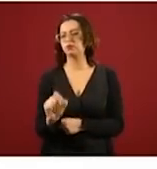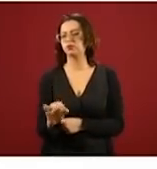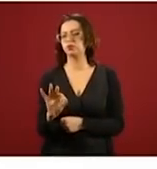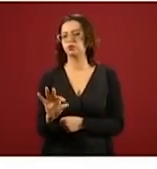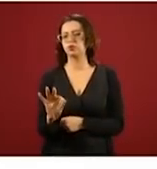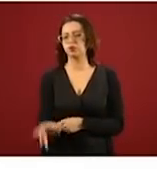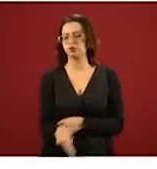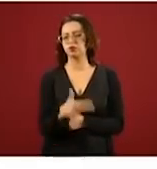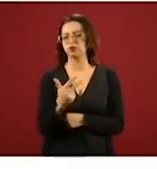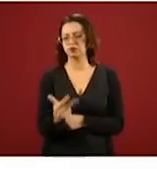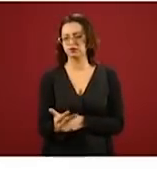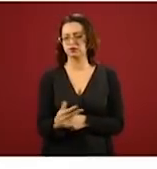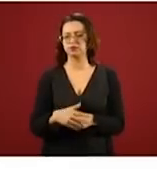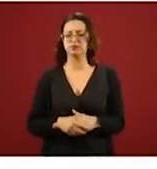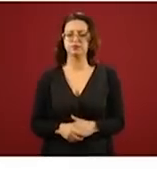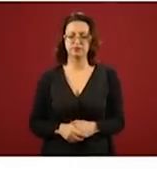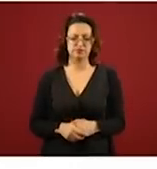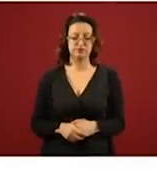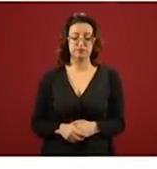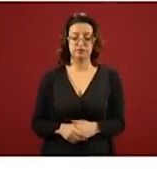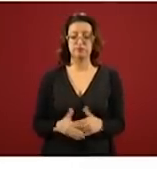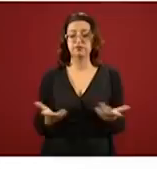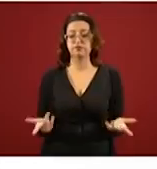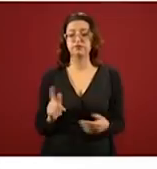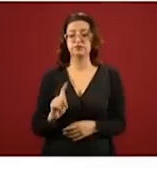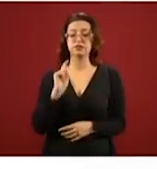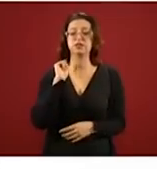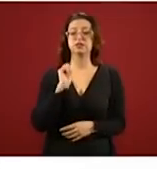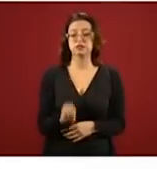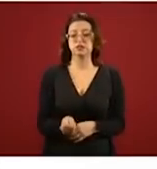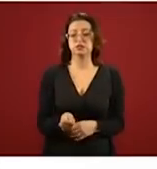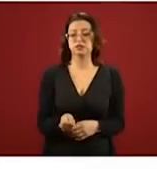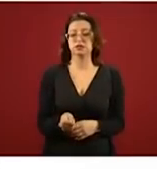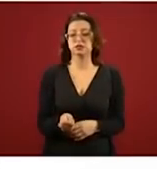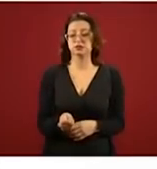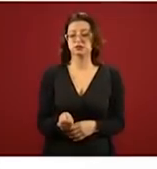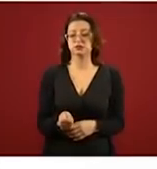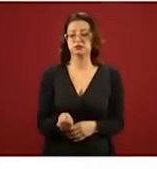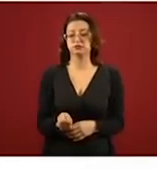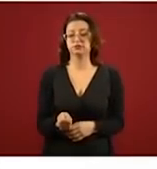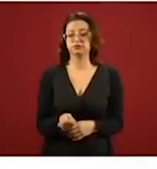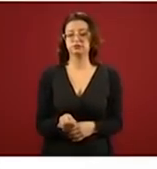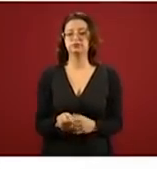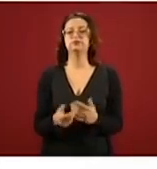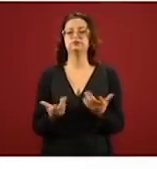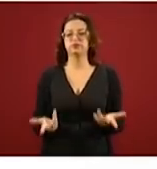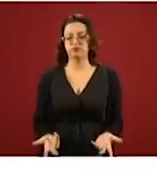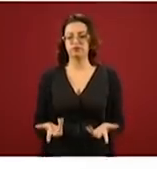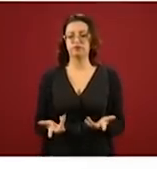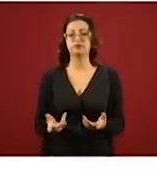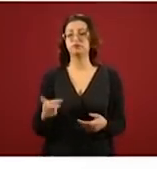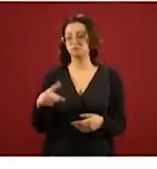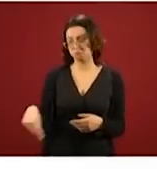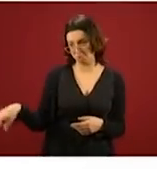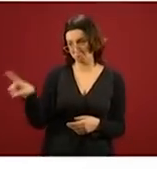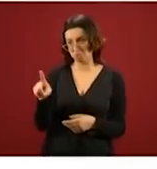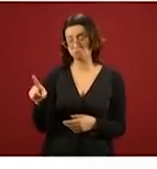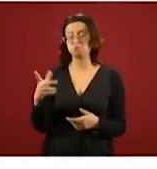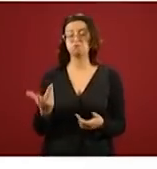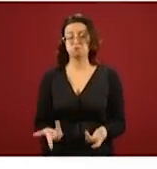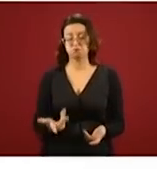48 centavos por lo tanto que este este año podemos esperar los consumidores que se